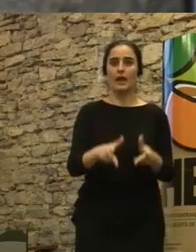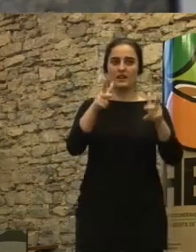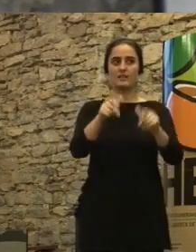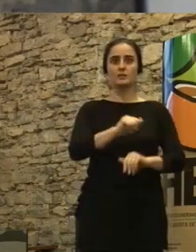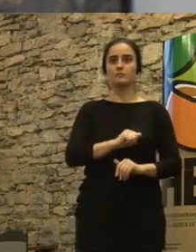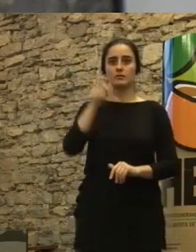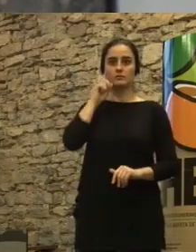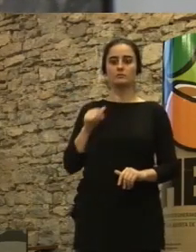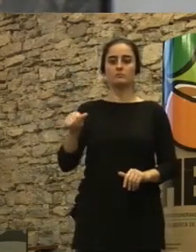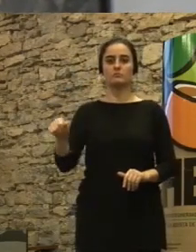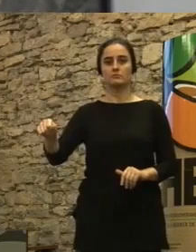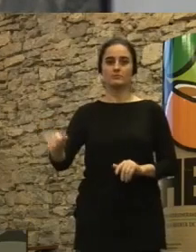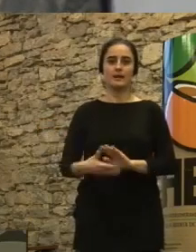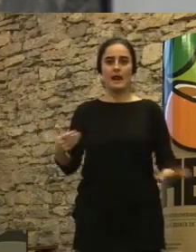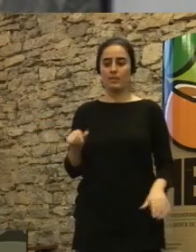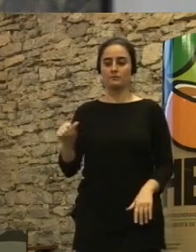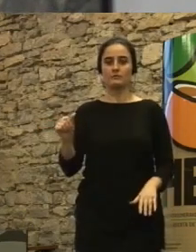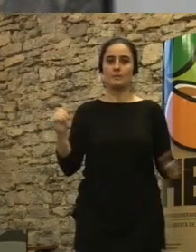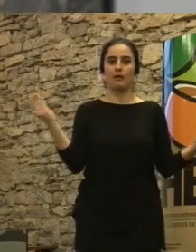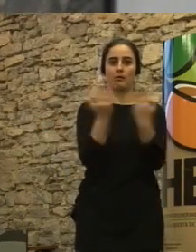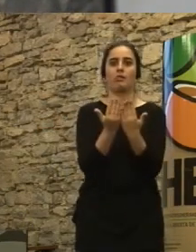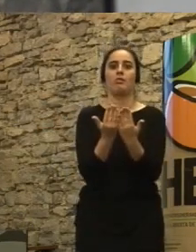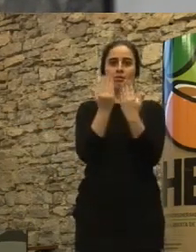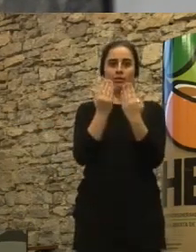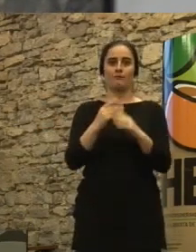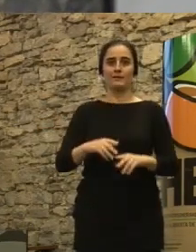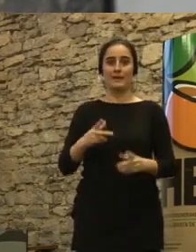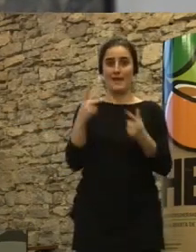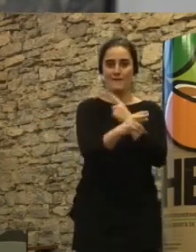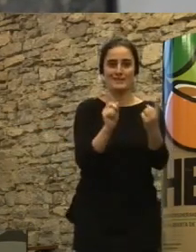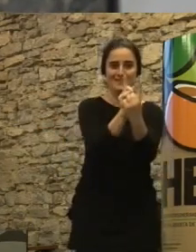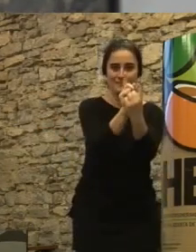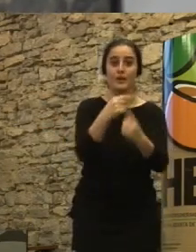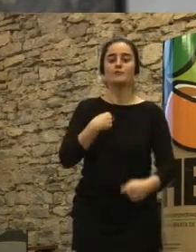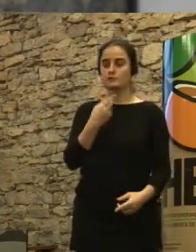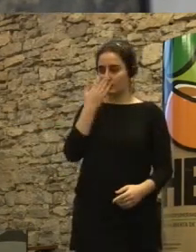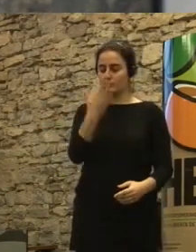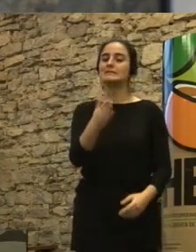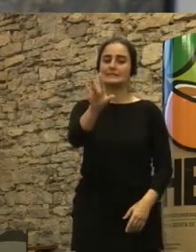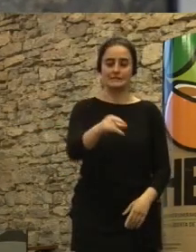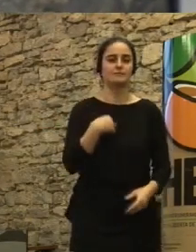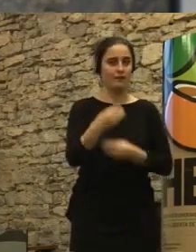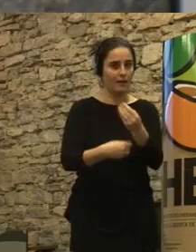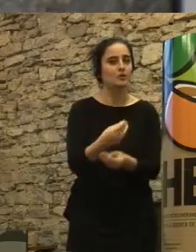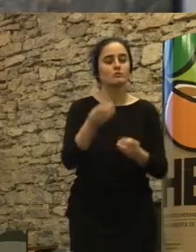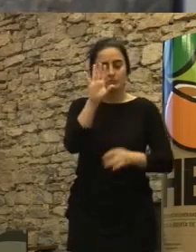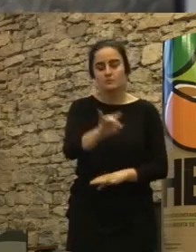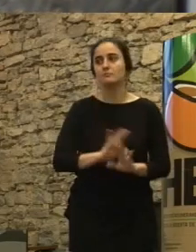hecho lo de darle rápido al ascensor para que suba a toda leche. Yo reconozco que lo he hecho, lo